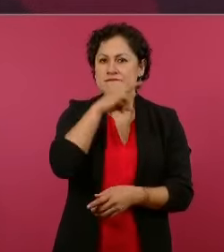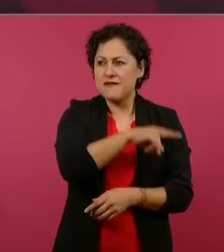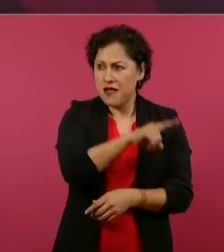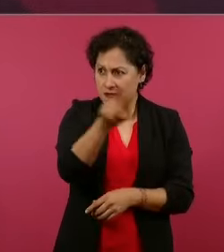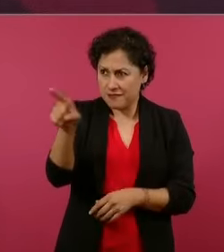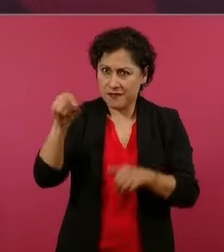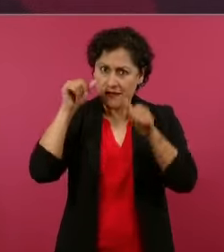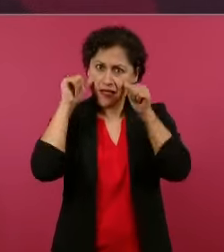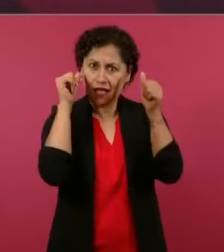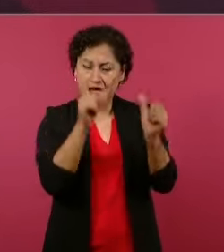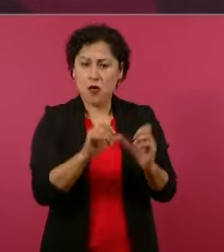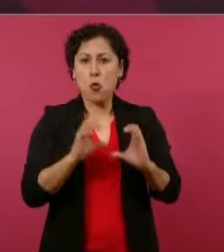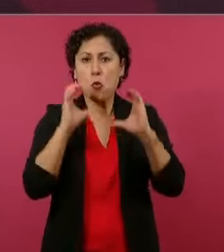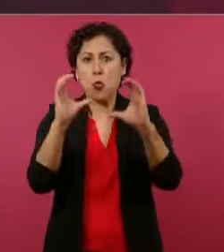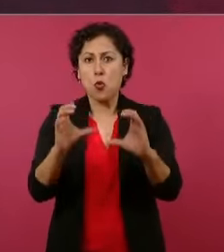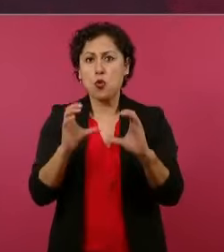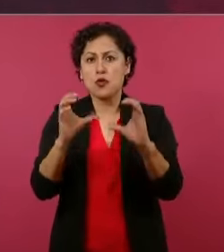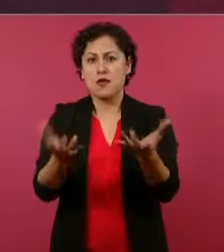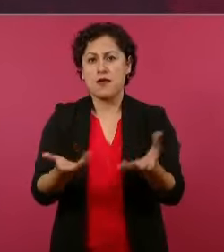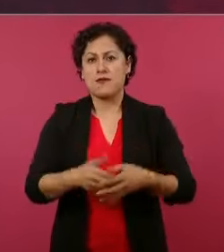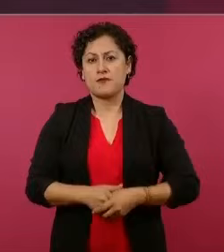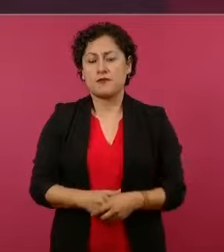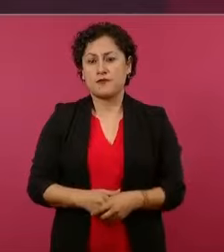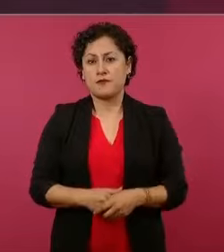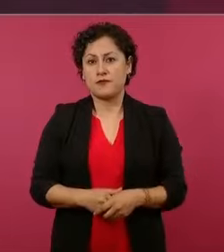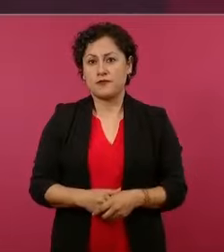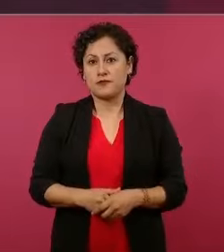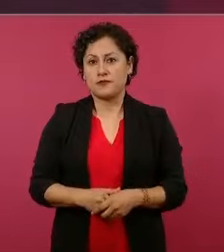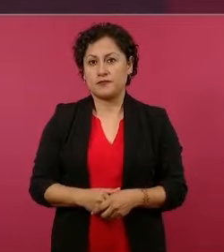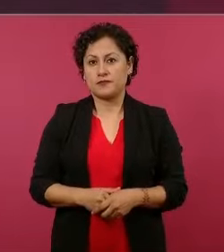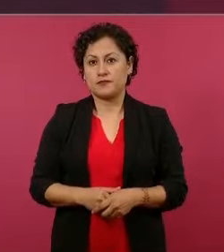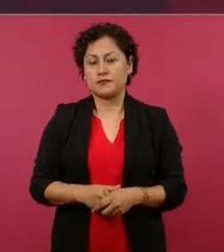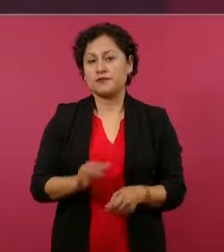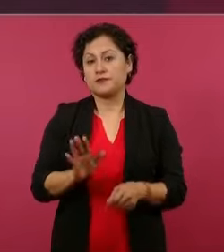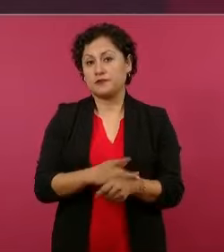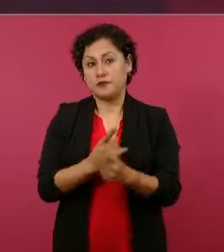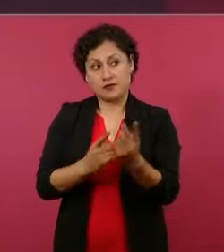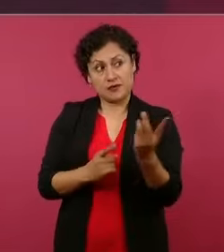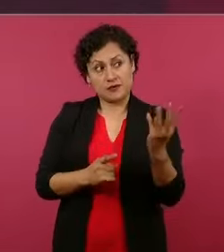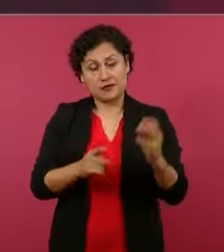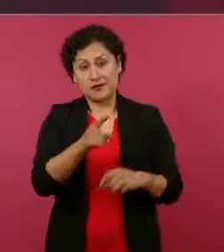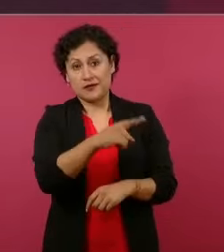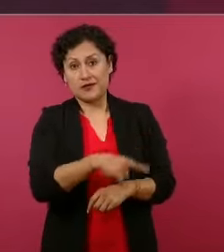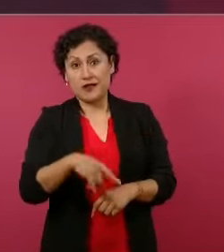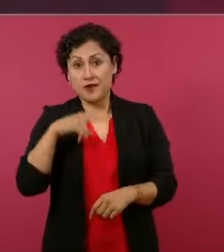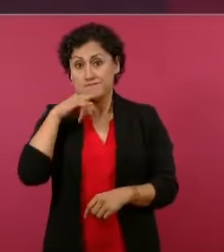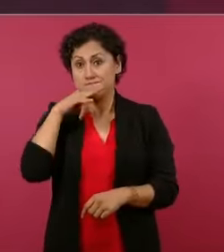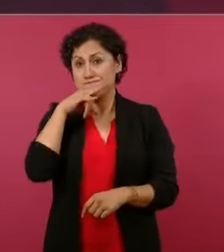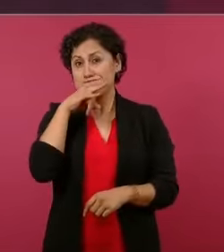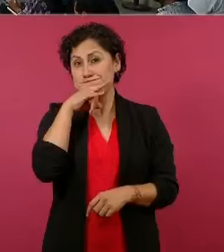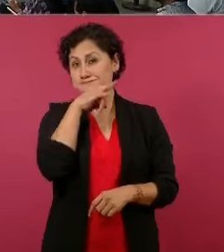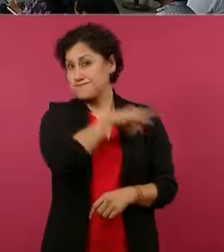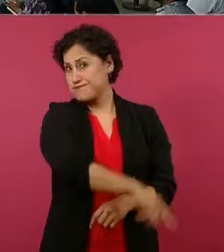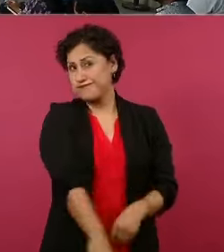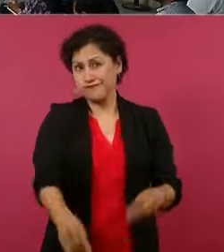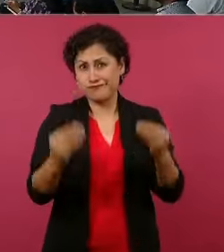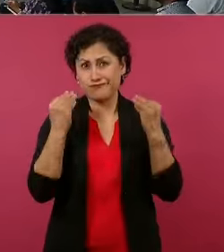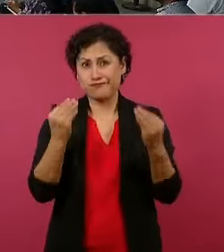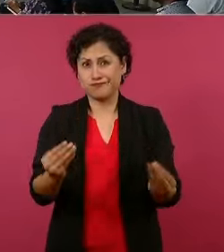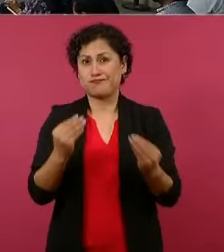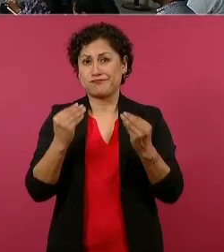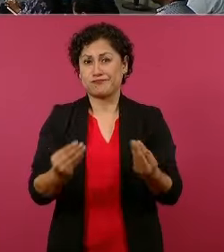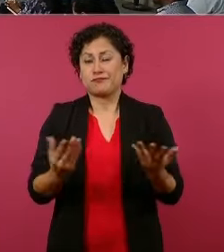moral porque son muy cínicos como